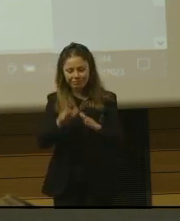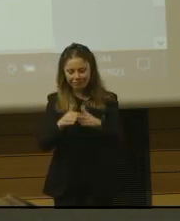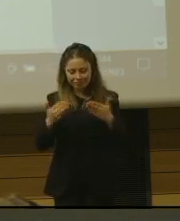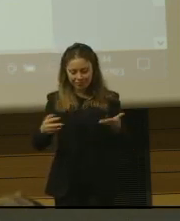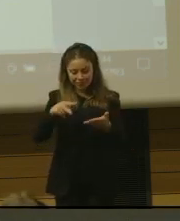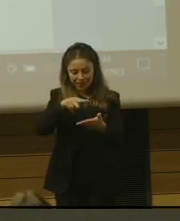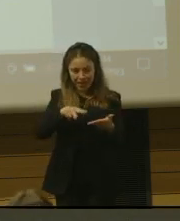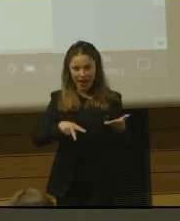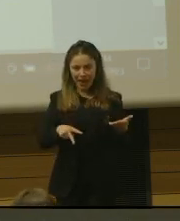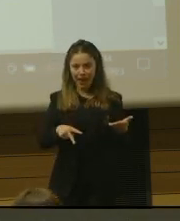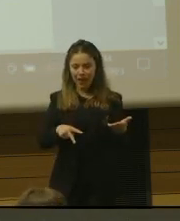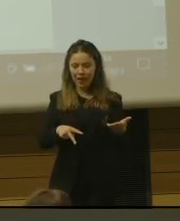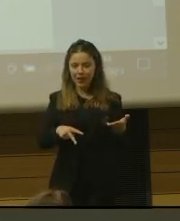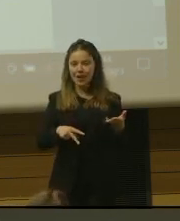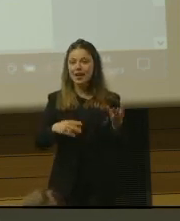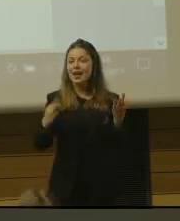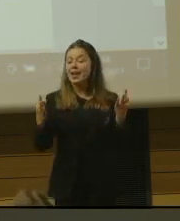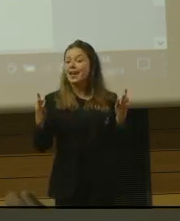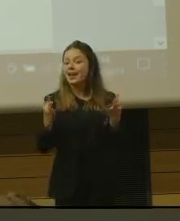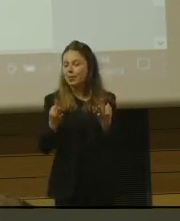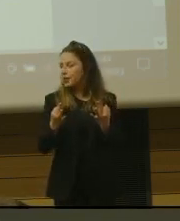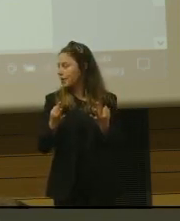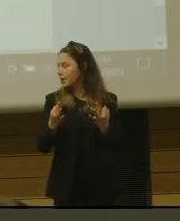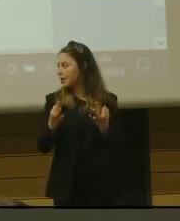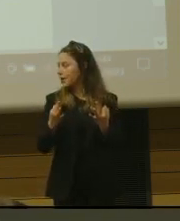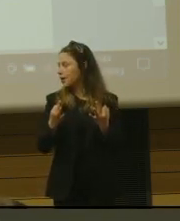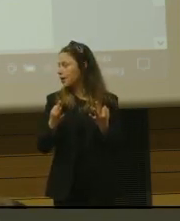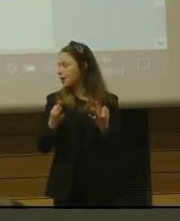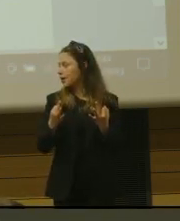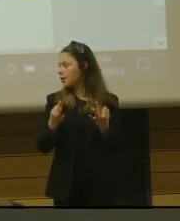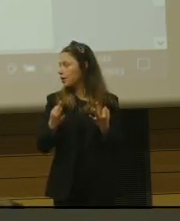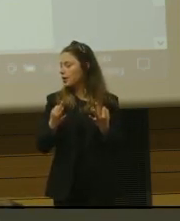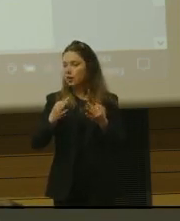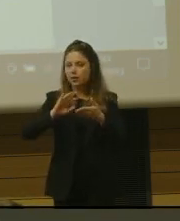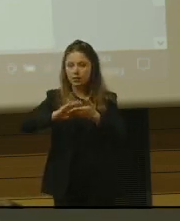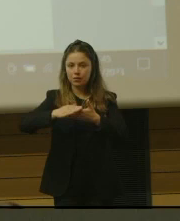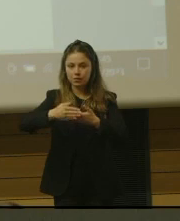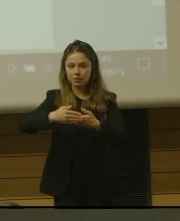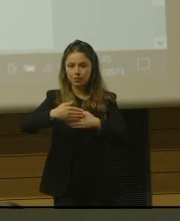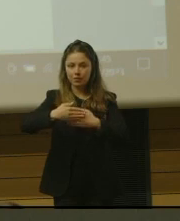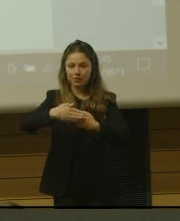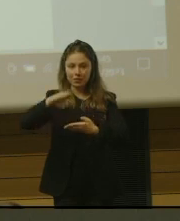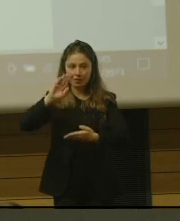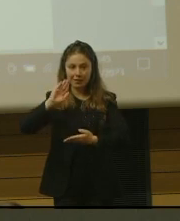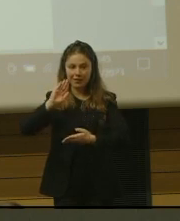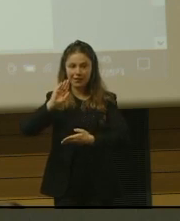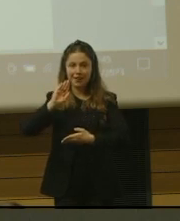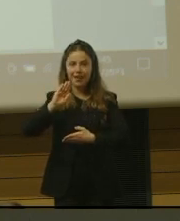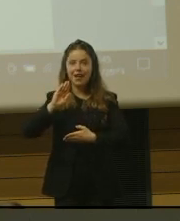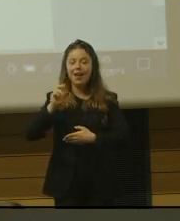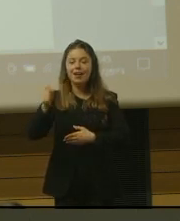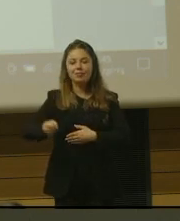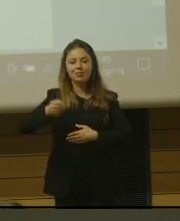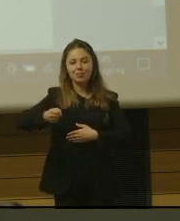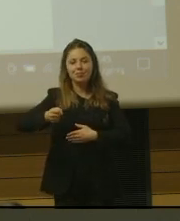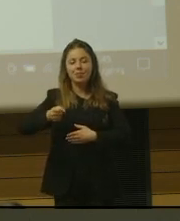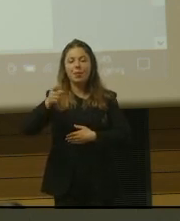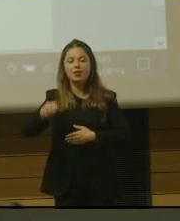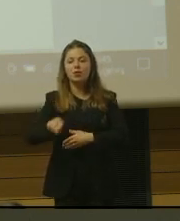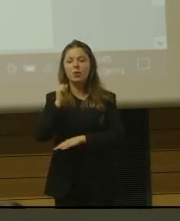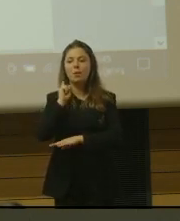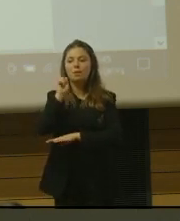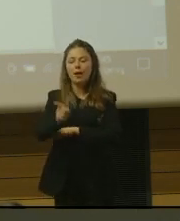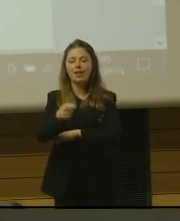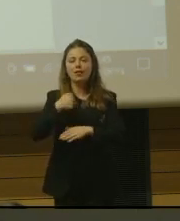coger. Entonces, ¿qué pasa? Que si abro y veo la cachava, el bastón de mando del patriarca, ya entonces lo leo